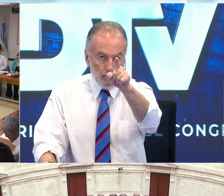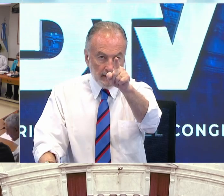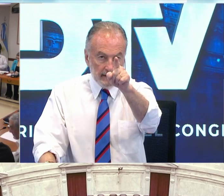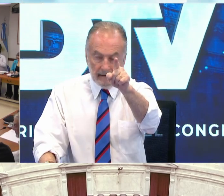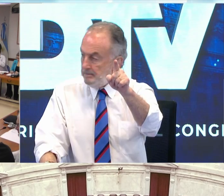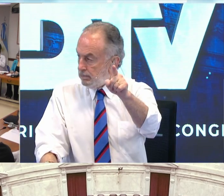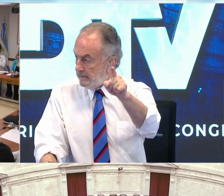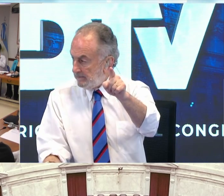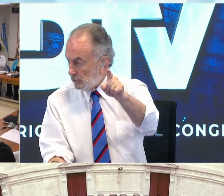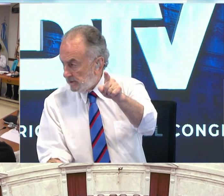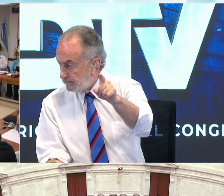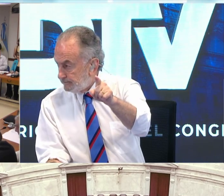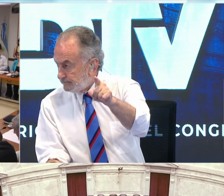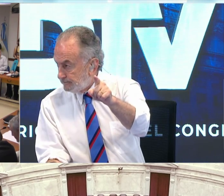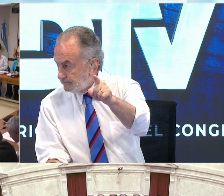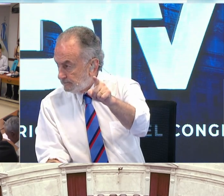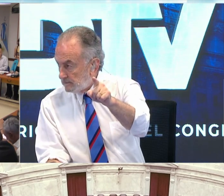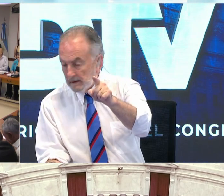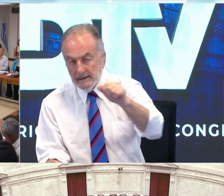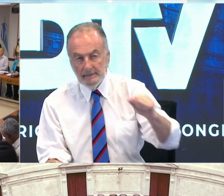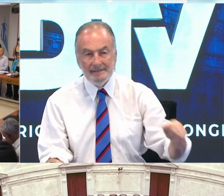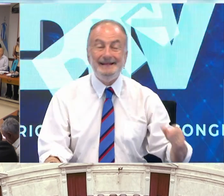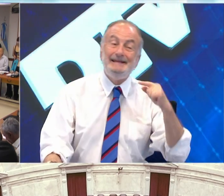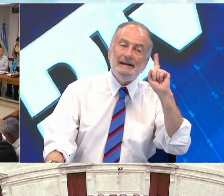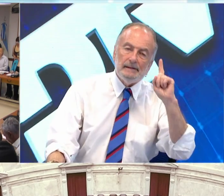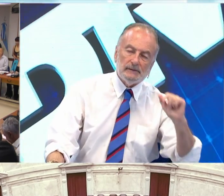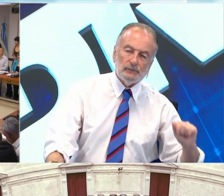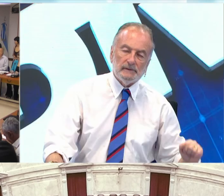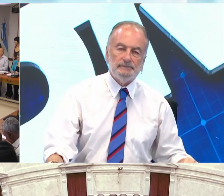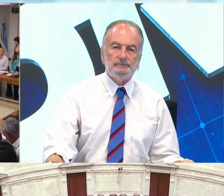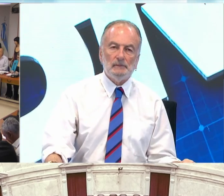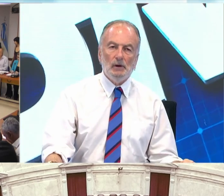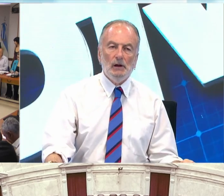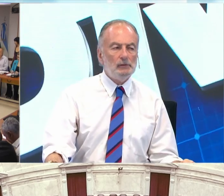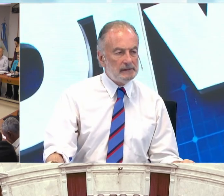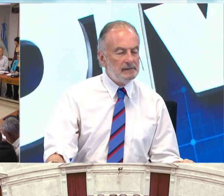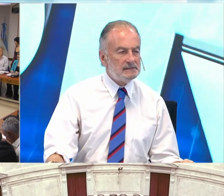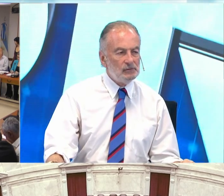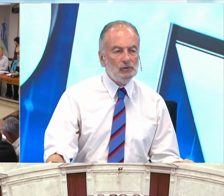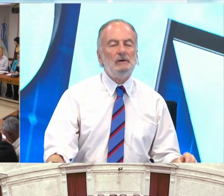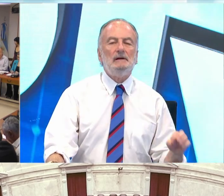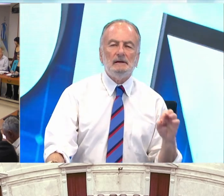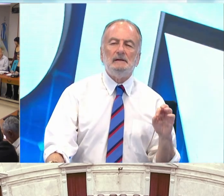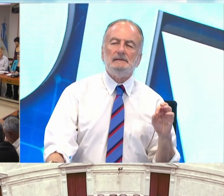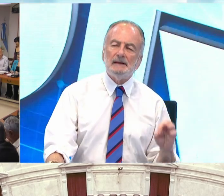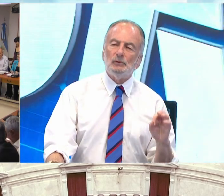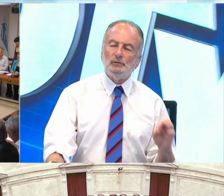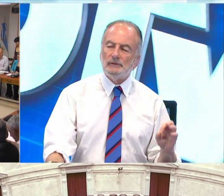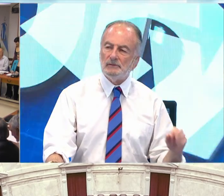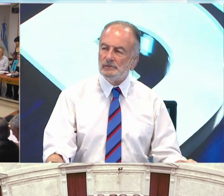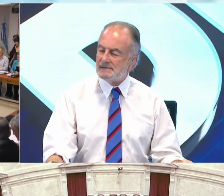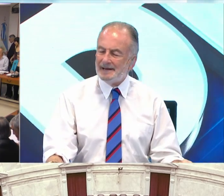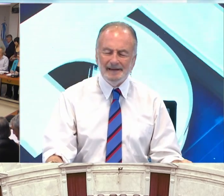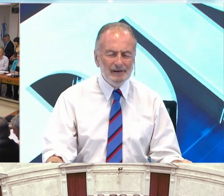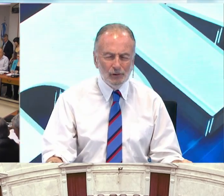la puerta de la Parodi, del Delia Parodi. Lo que estaba leyendo... Dato por